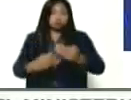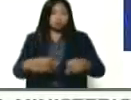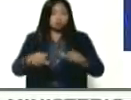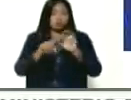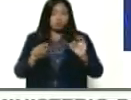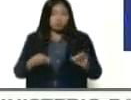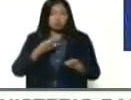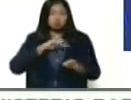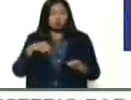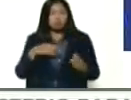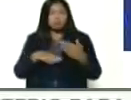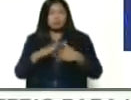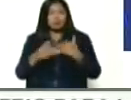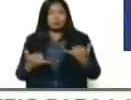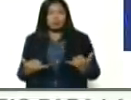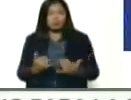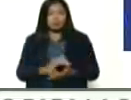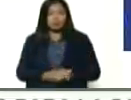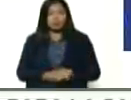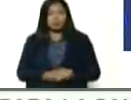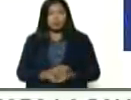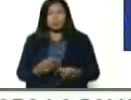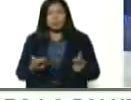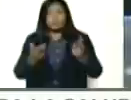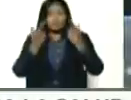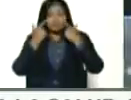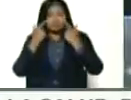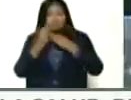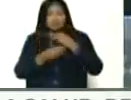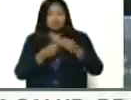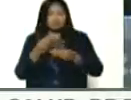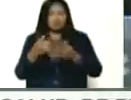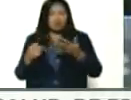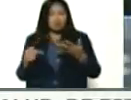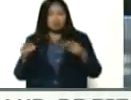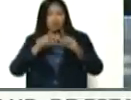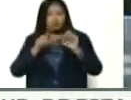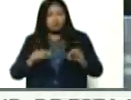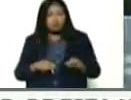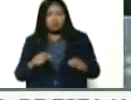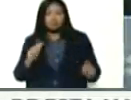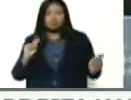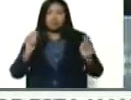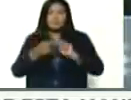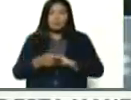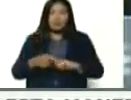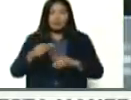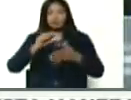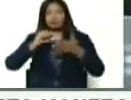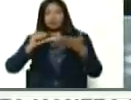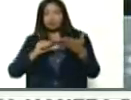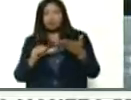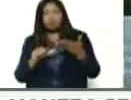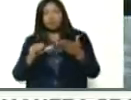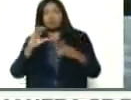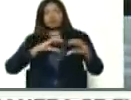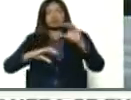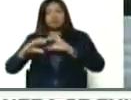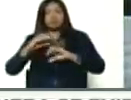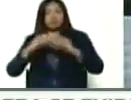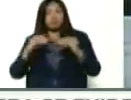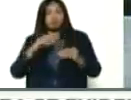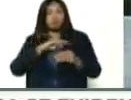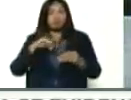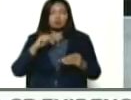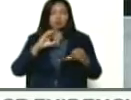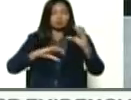nosotros estamos allí mira enzima pendiente haciendo ensayos intercambiando artículos científicos nuestros